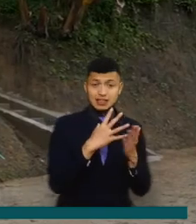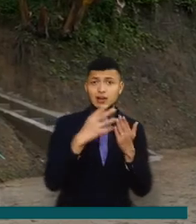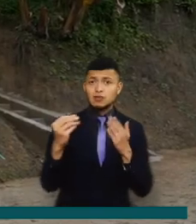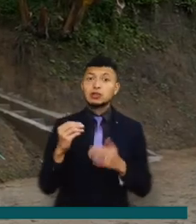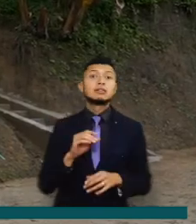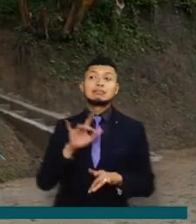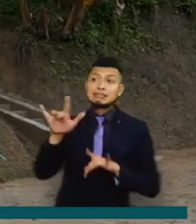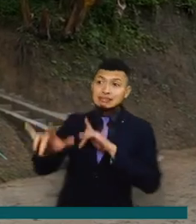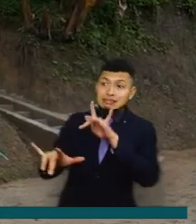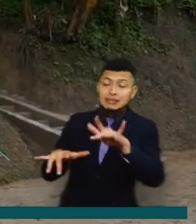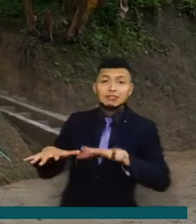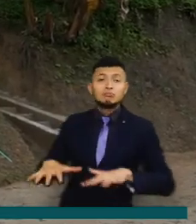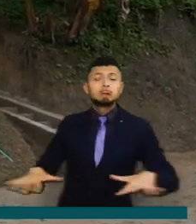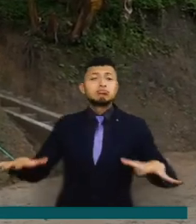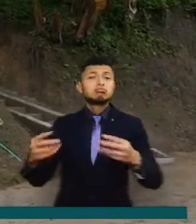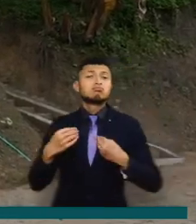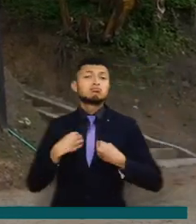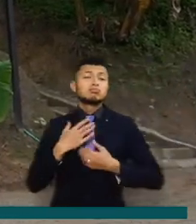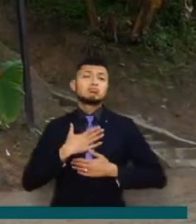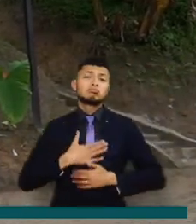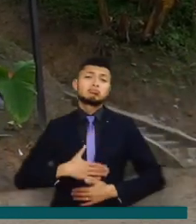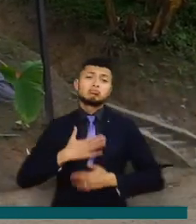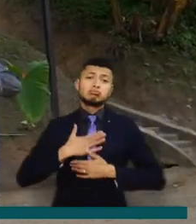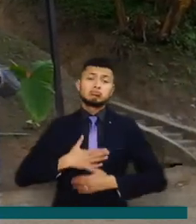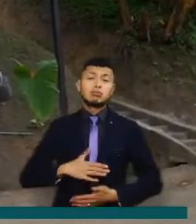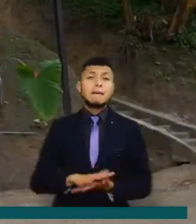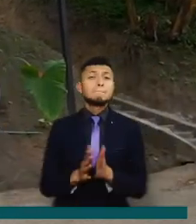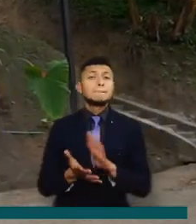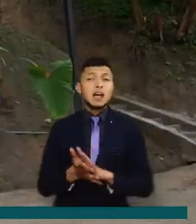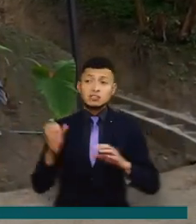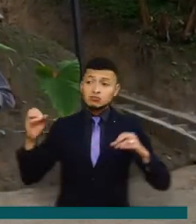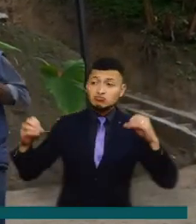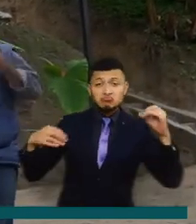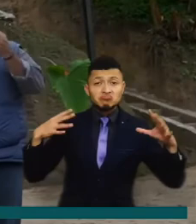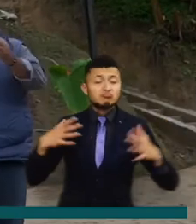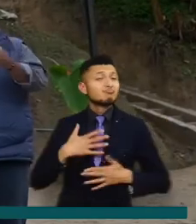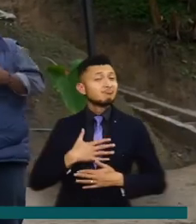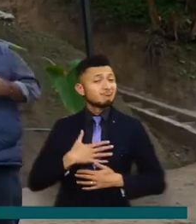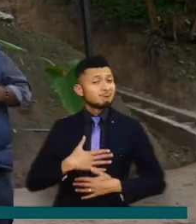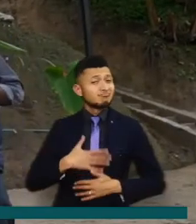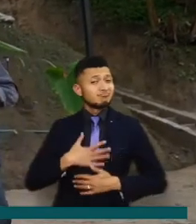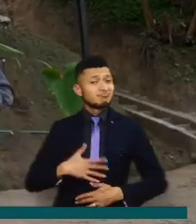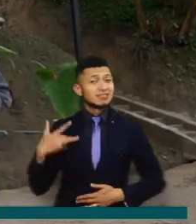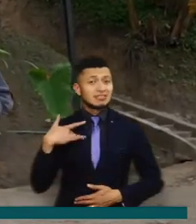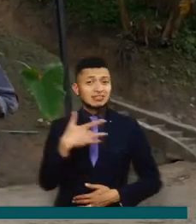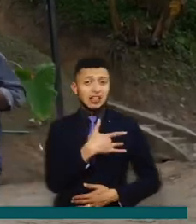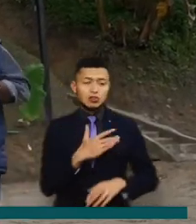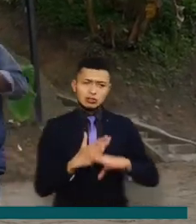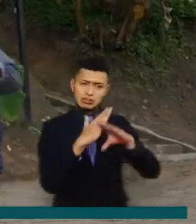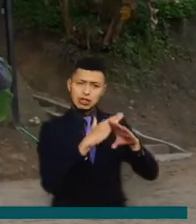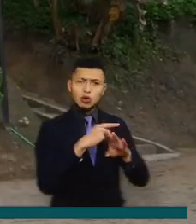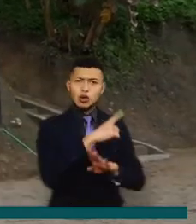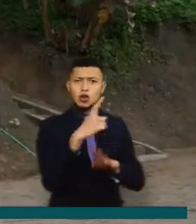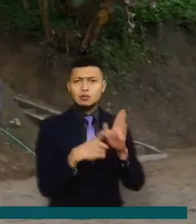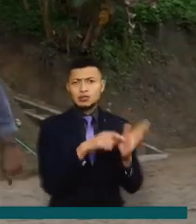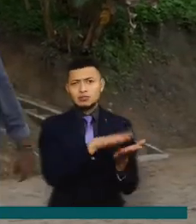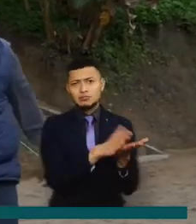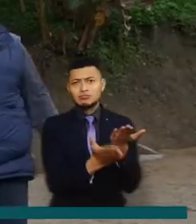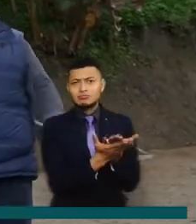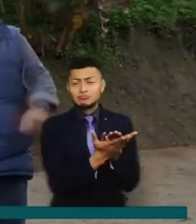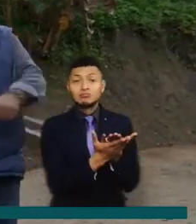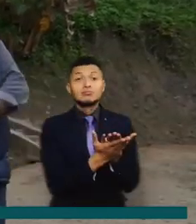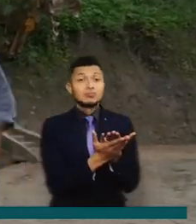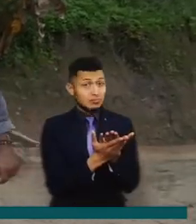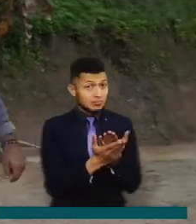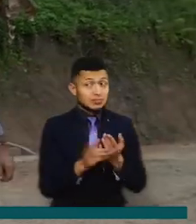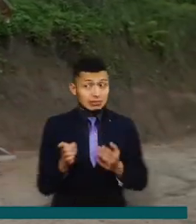pueda, imprégnese de la paz, de la tranquilidad, de la rumba sana y con todos los protocolos de bioseguridad. Ibagué es